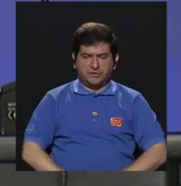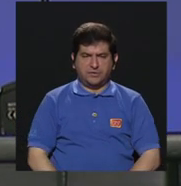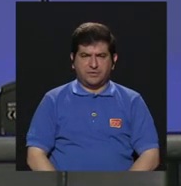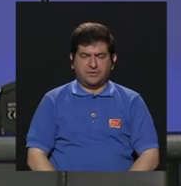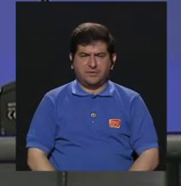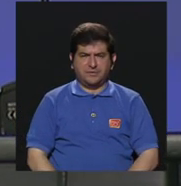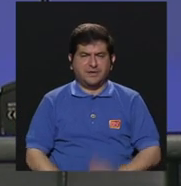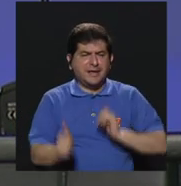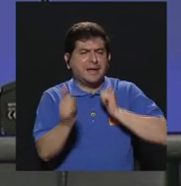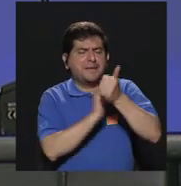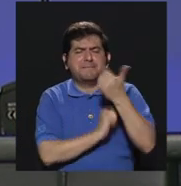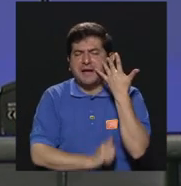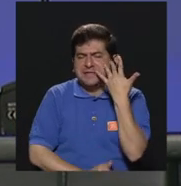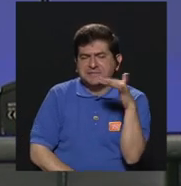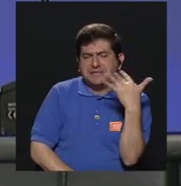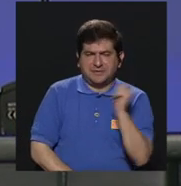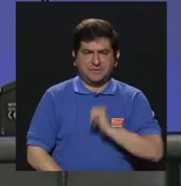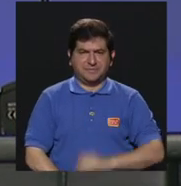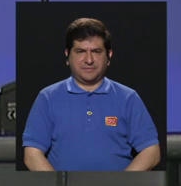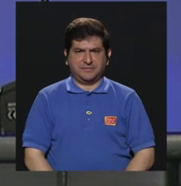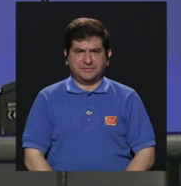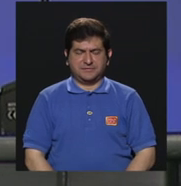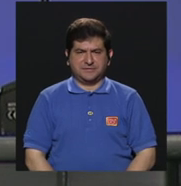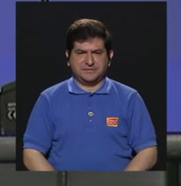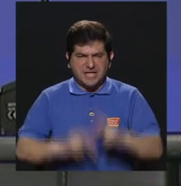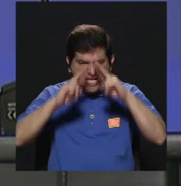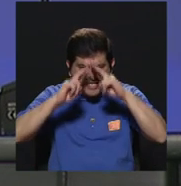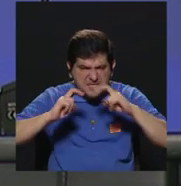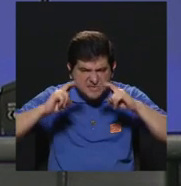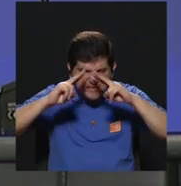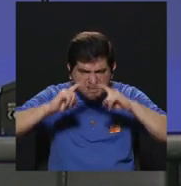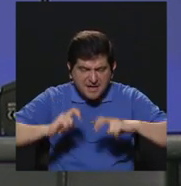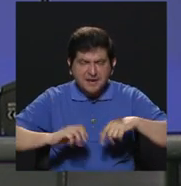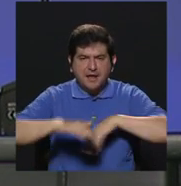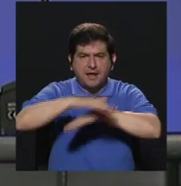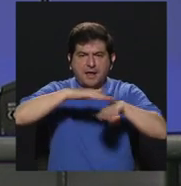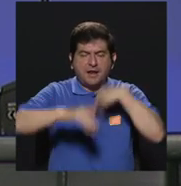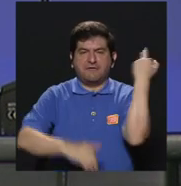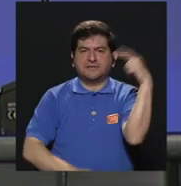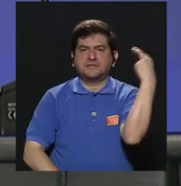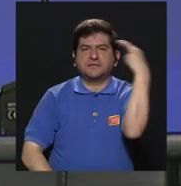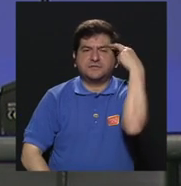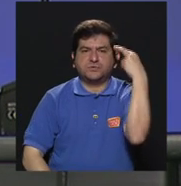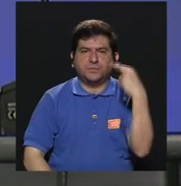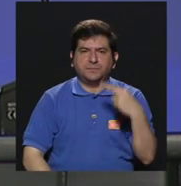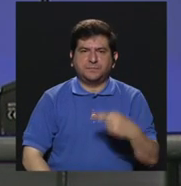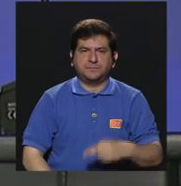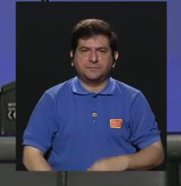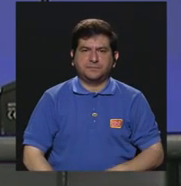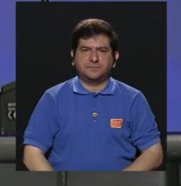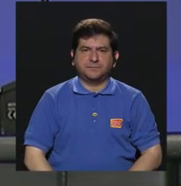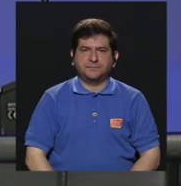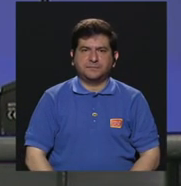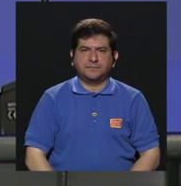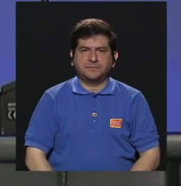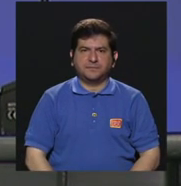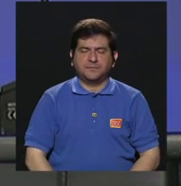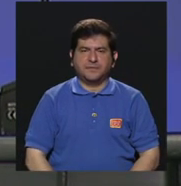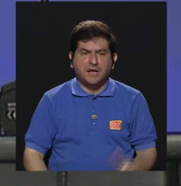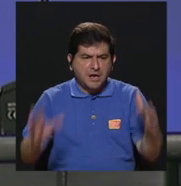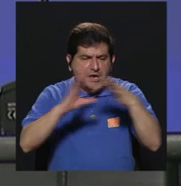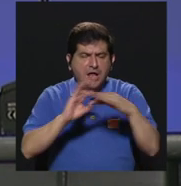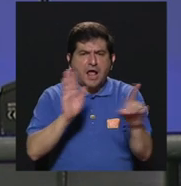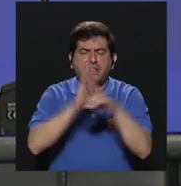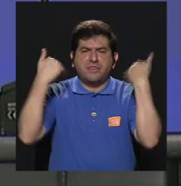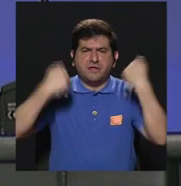va más allá de las apariencias y hurga en lo básico de las causas. En lo referente a los